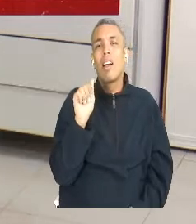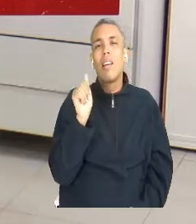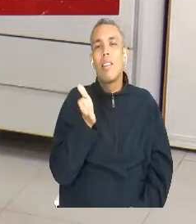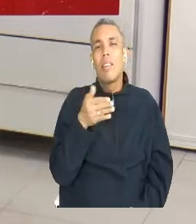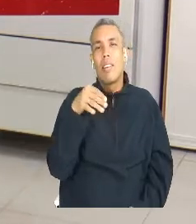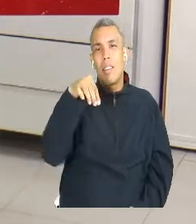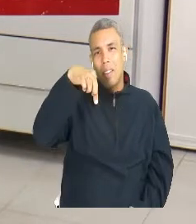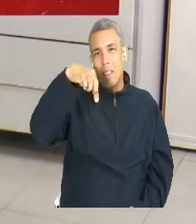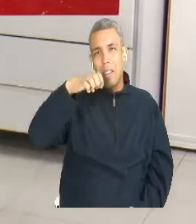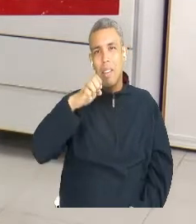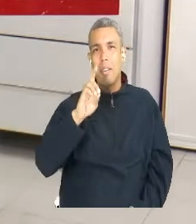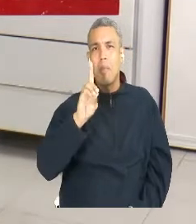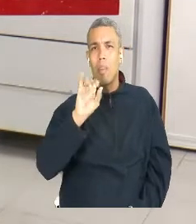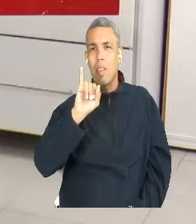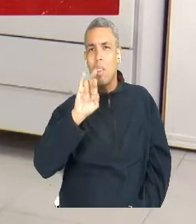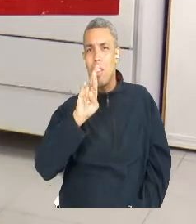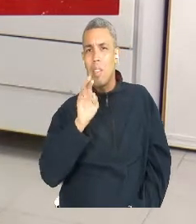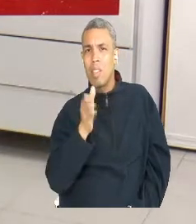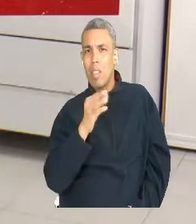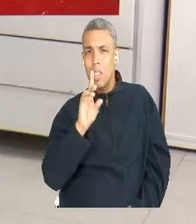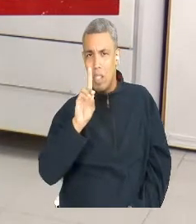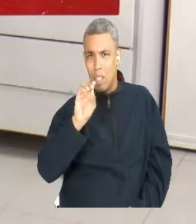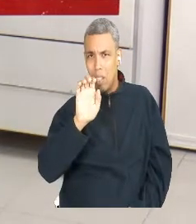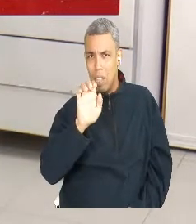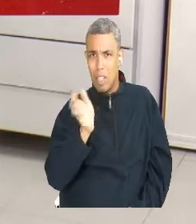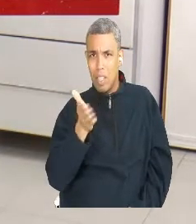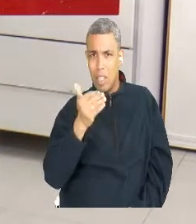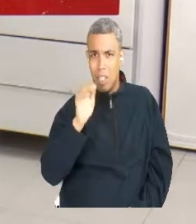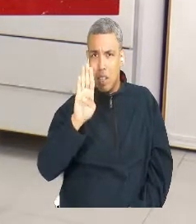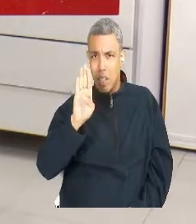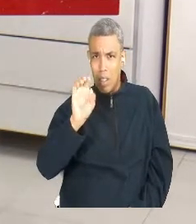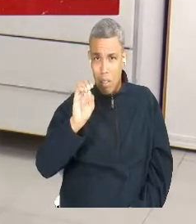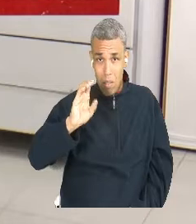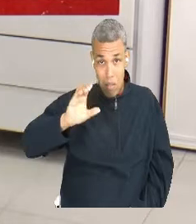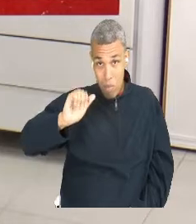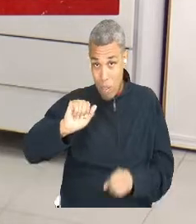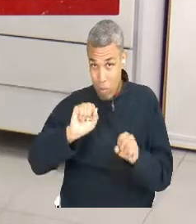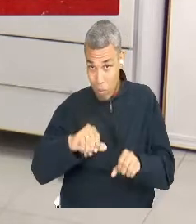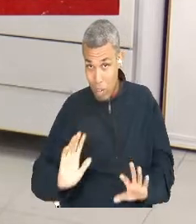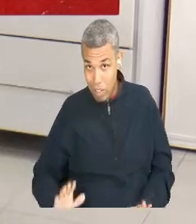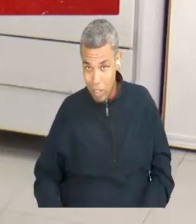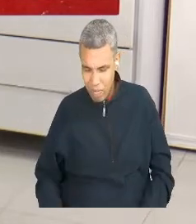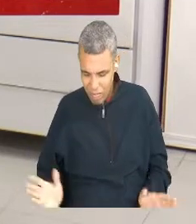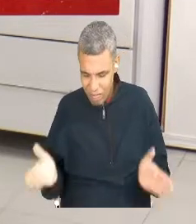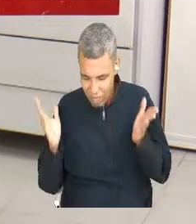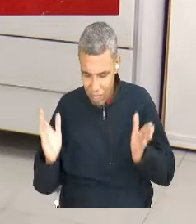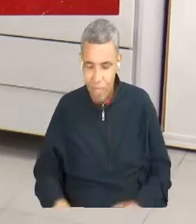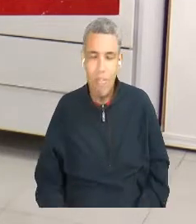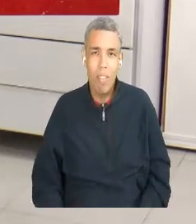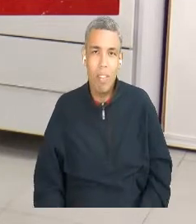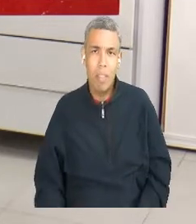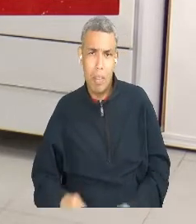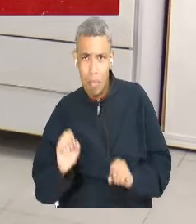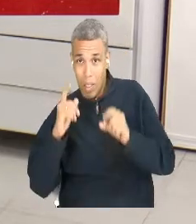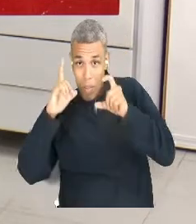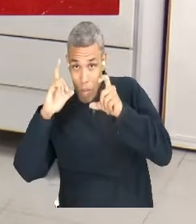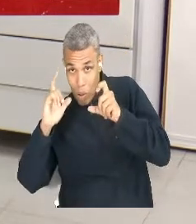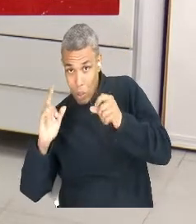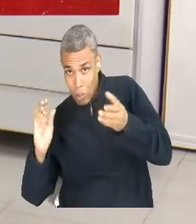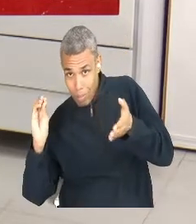papel y lápiz y lo que hacen en casa, lo que ven a través de enlace de televisión con su programa A Pedir de Boca, pues verdaderamente lo están haciendo en casa. Así que ya saben,